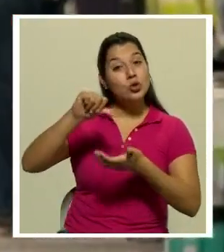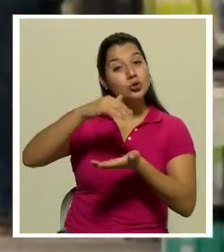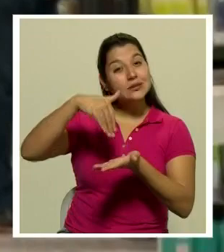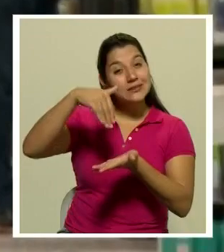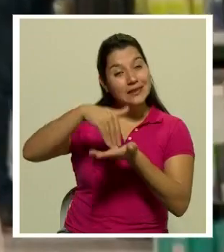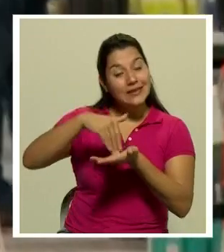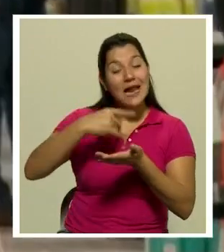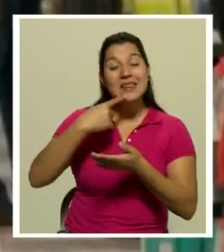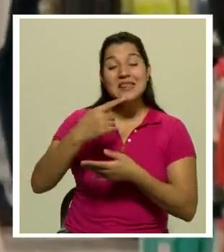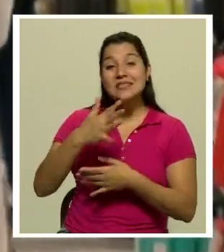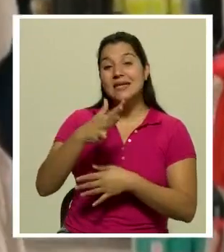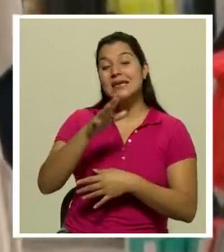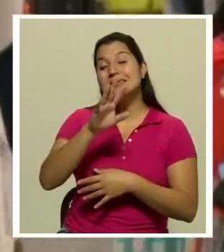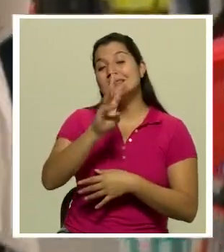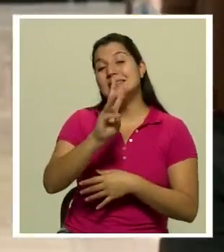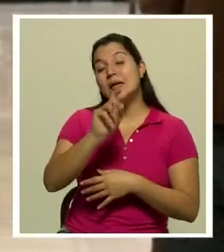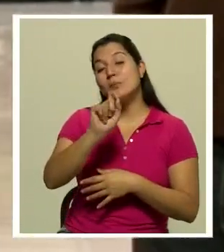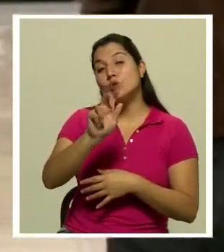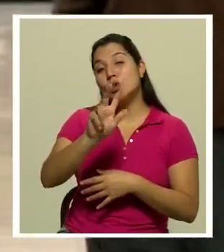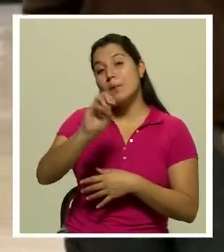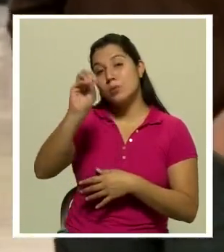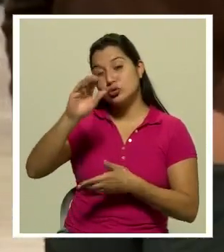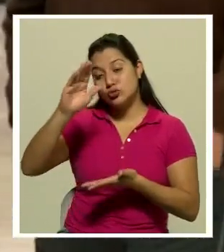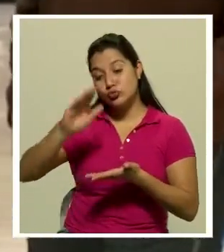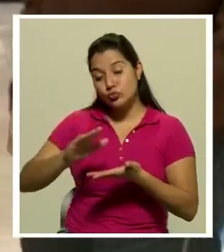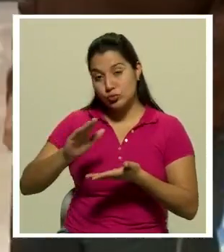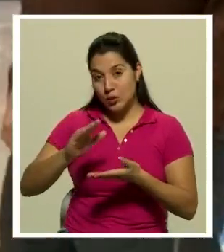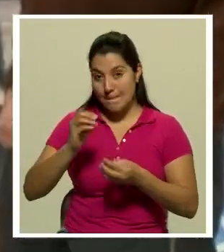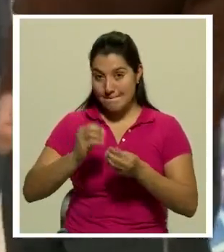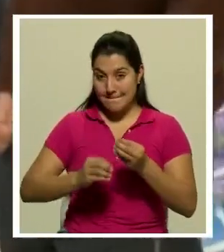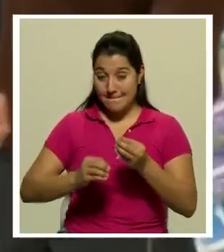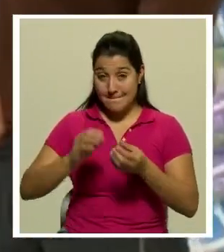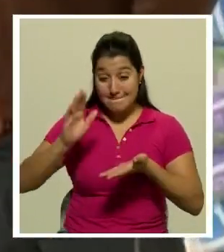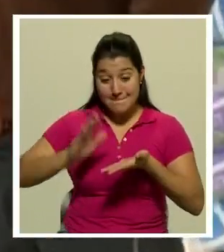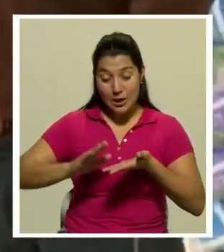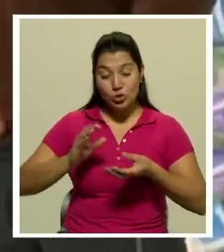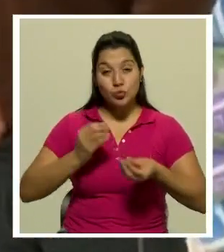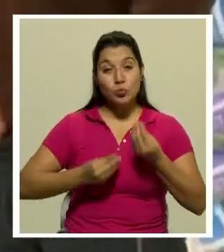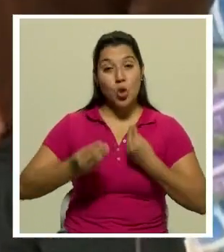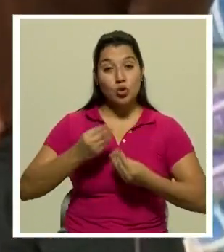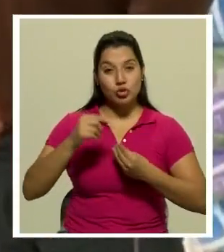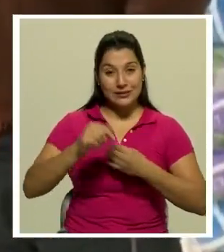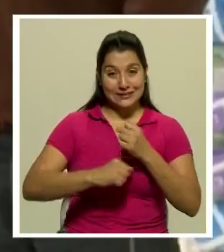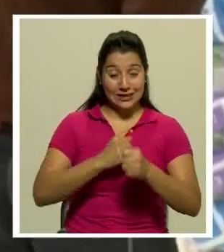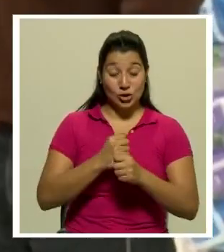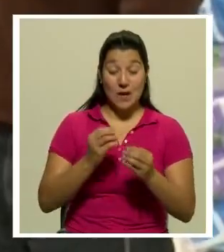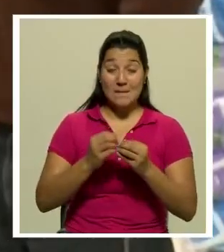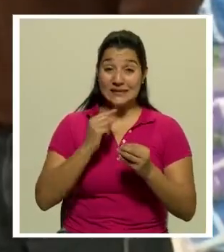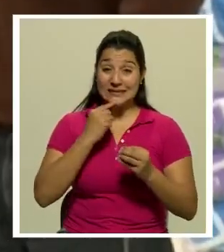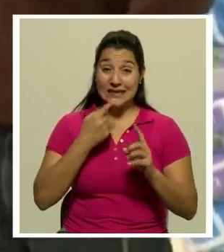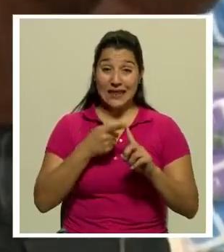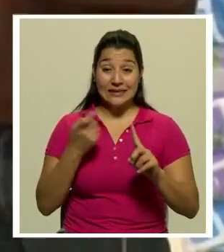del 3.6% en la producción de este año, la más severa desde la crisis de los años